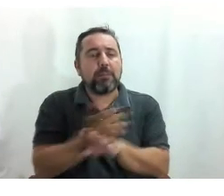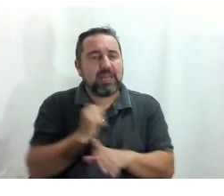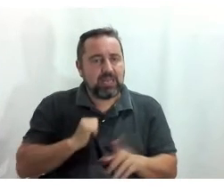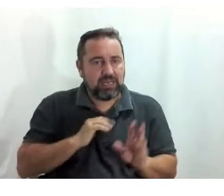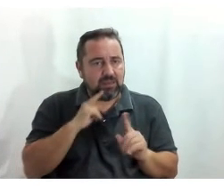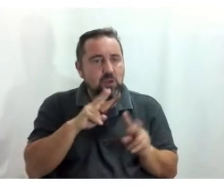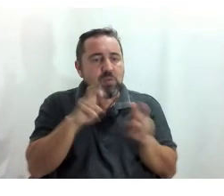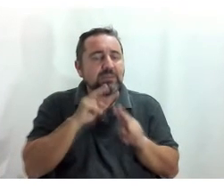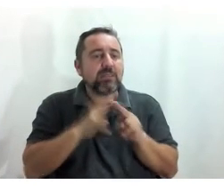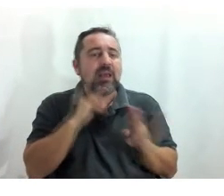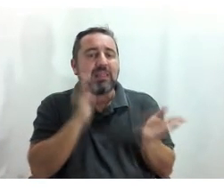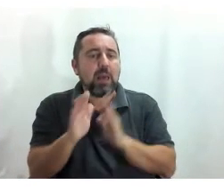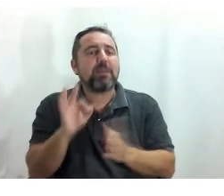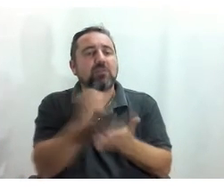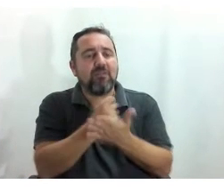Si queréis,